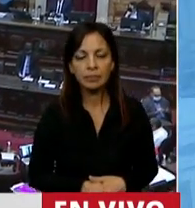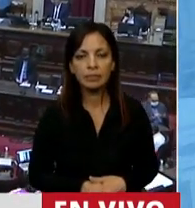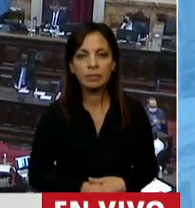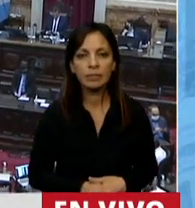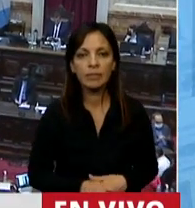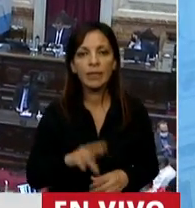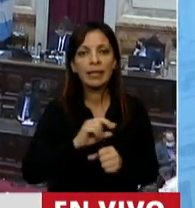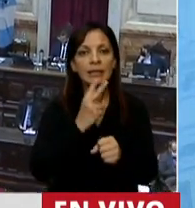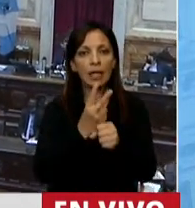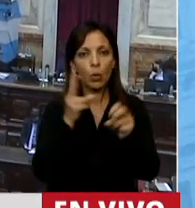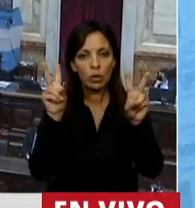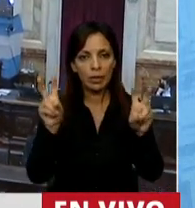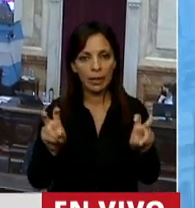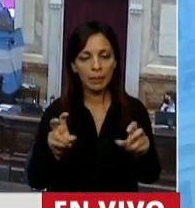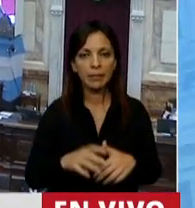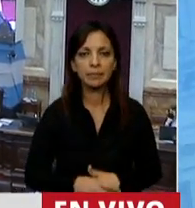cuestión.